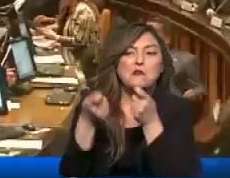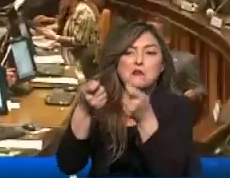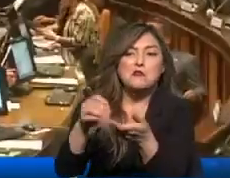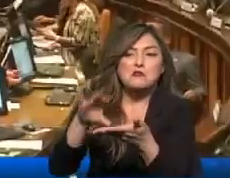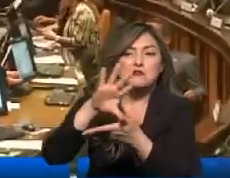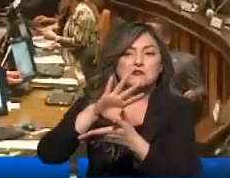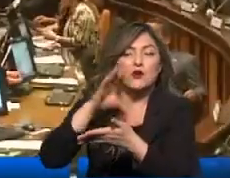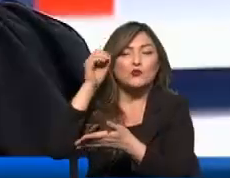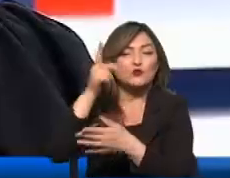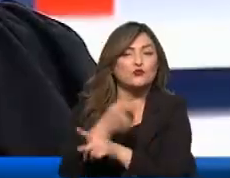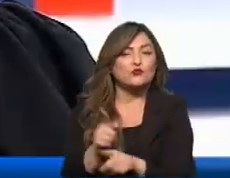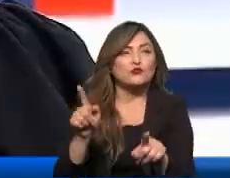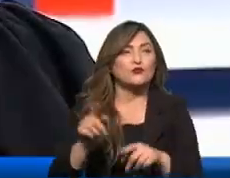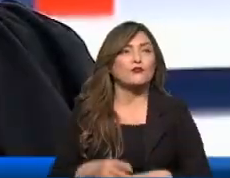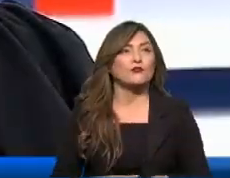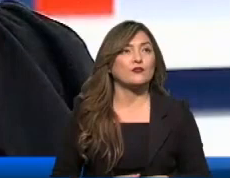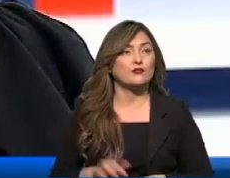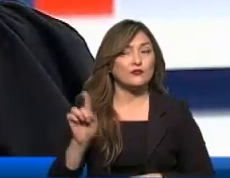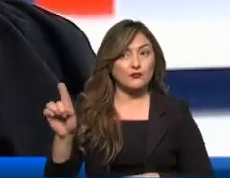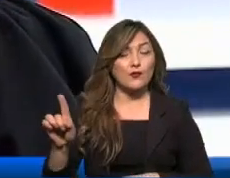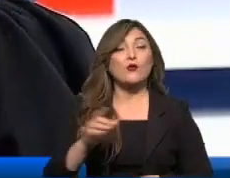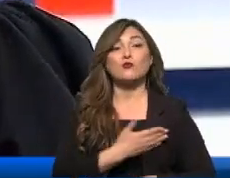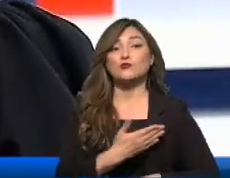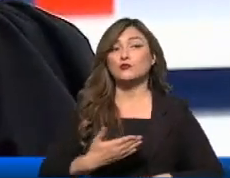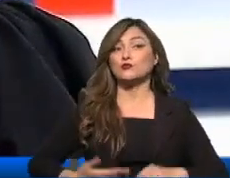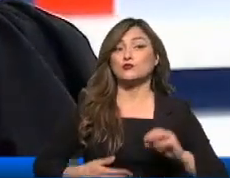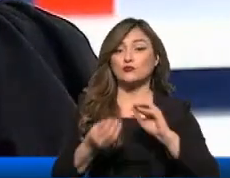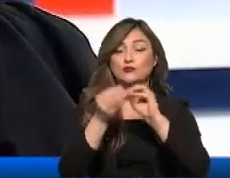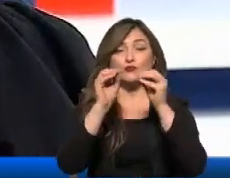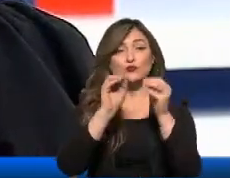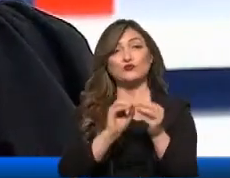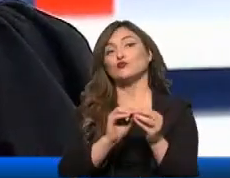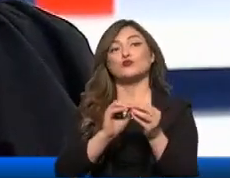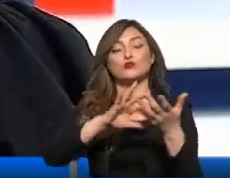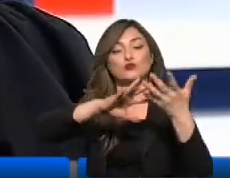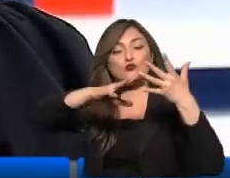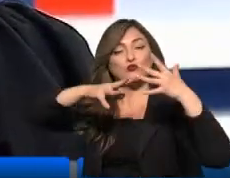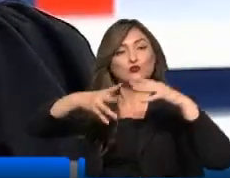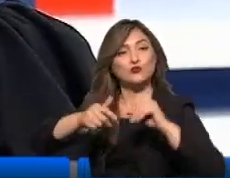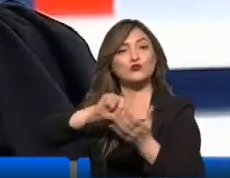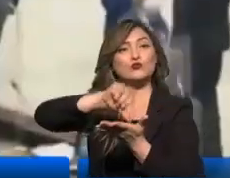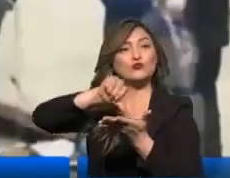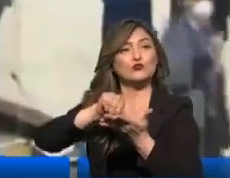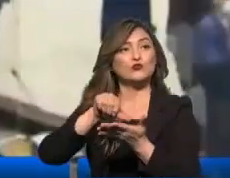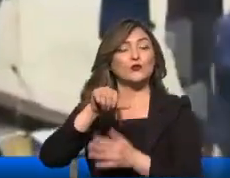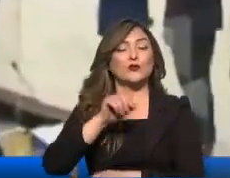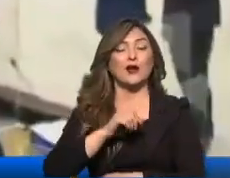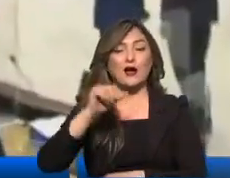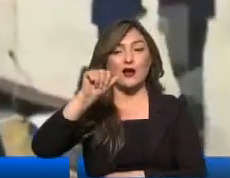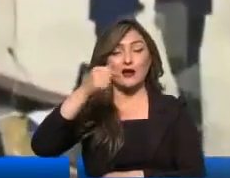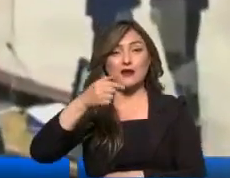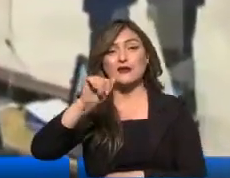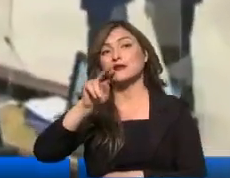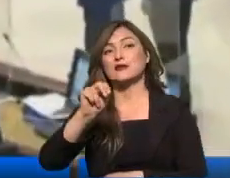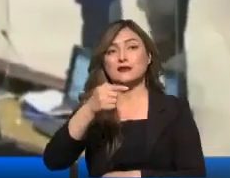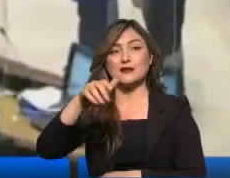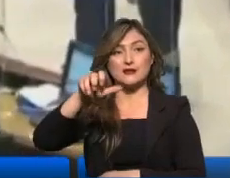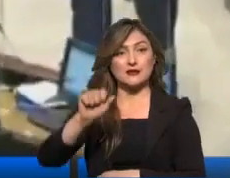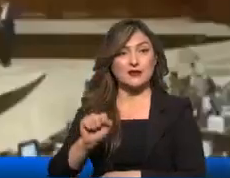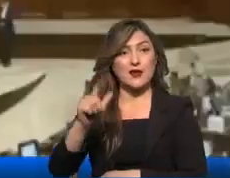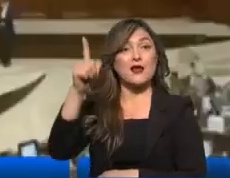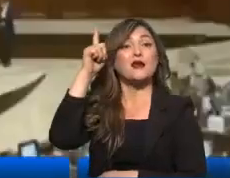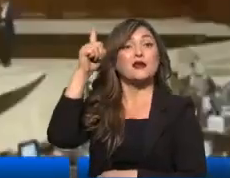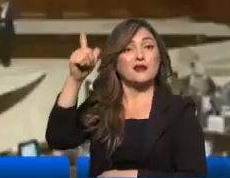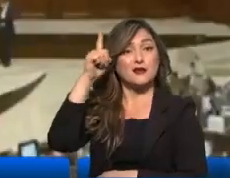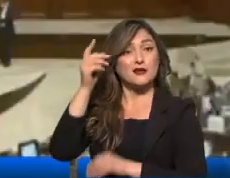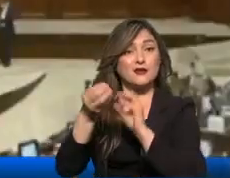Asamblea, hay reacciones diversas. La recientemente electa presidenta del Movimiento Revolución Ciudadana, Marcela Guiñaga, líder de la organización política a la que